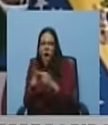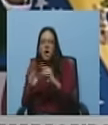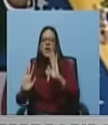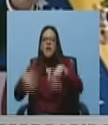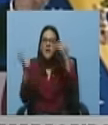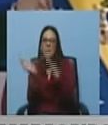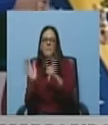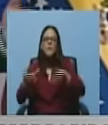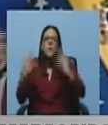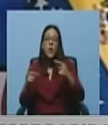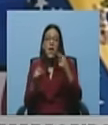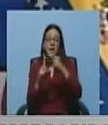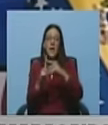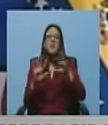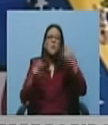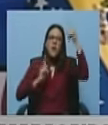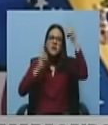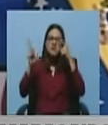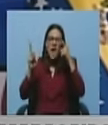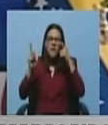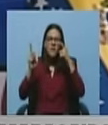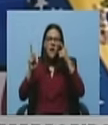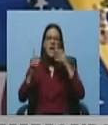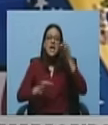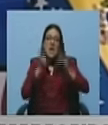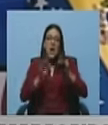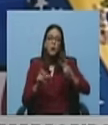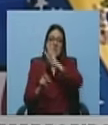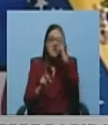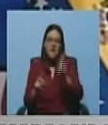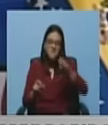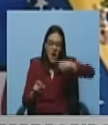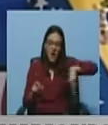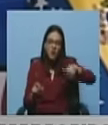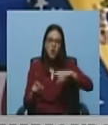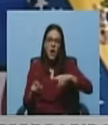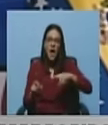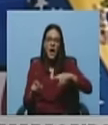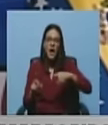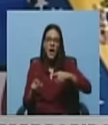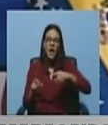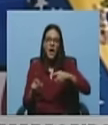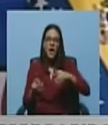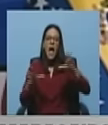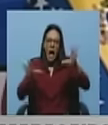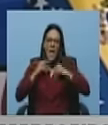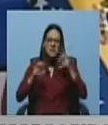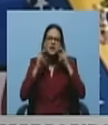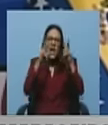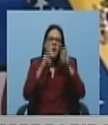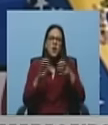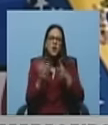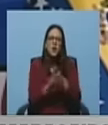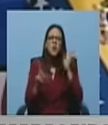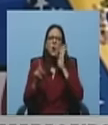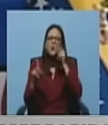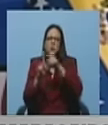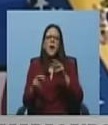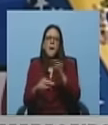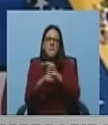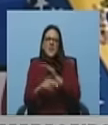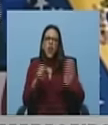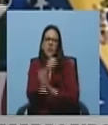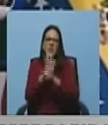inmediatamente que el comandante Chávez y la justicia venezolana asumió una investigación por corrupción en el Ministerio de la Defensa y